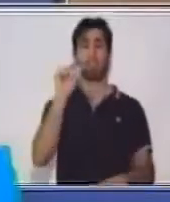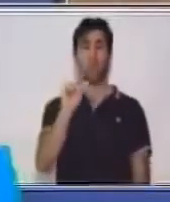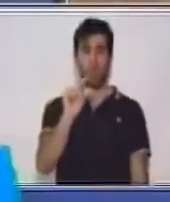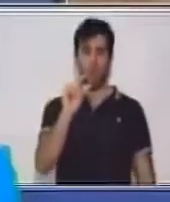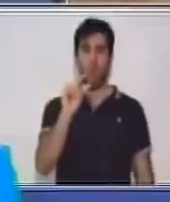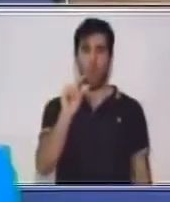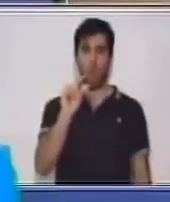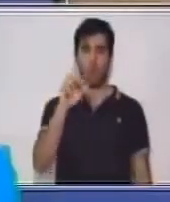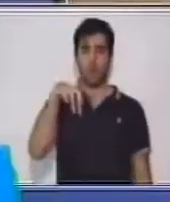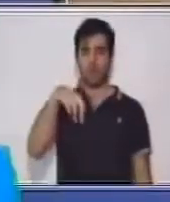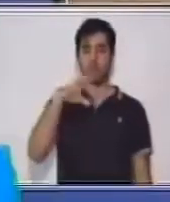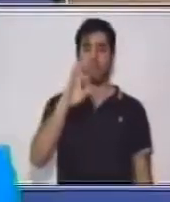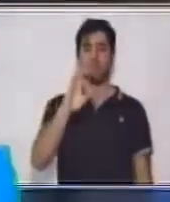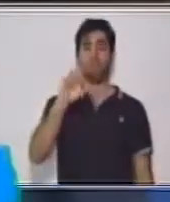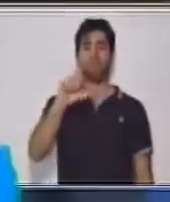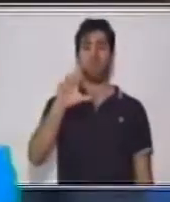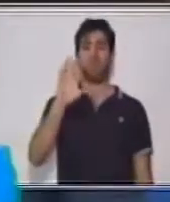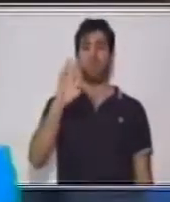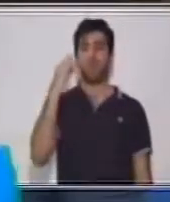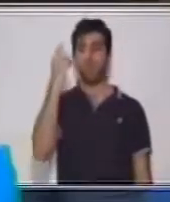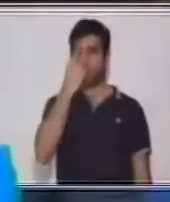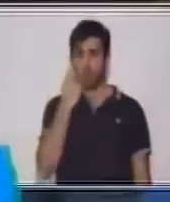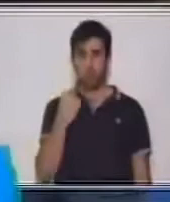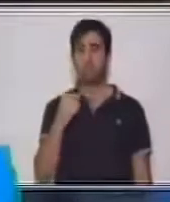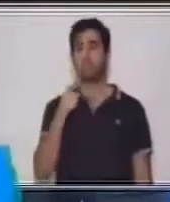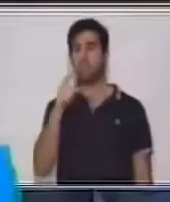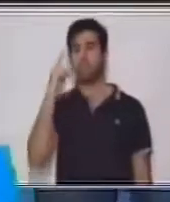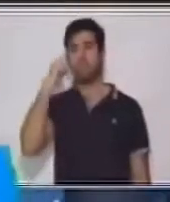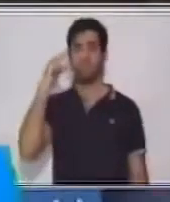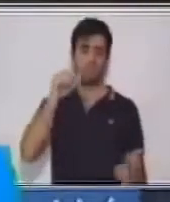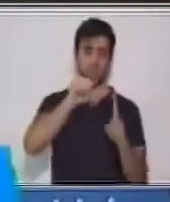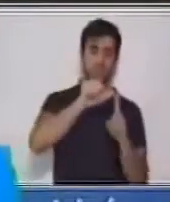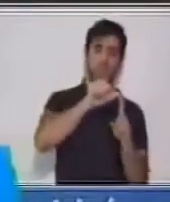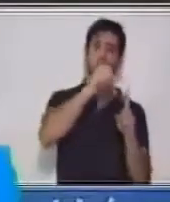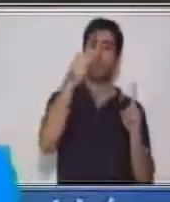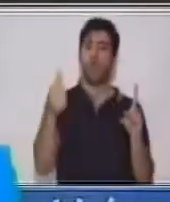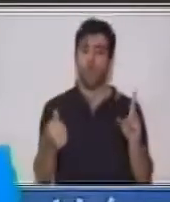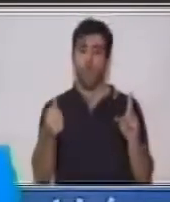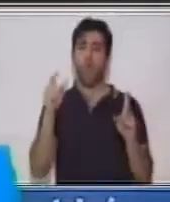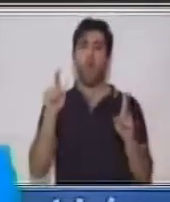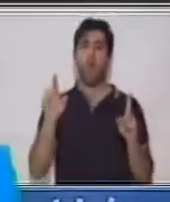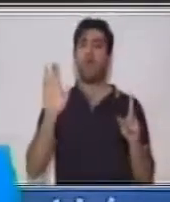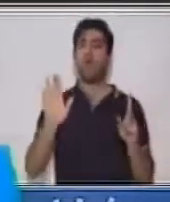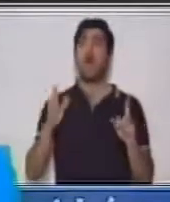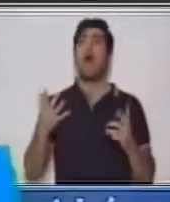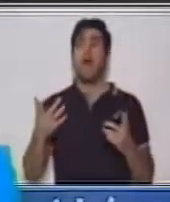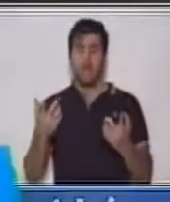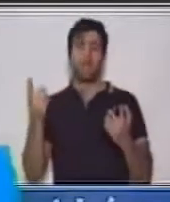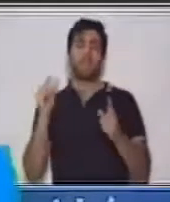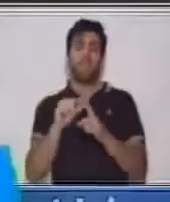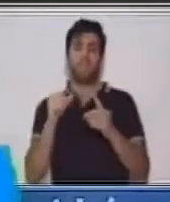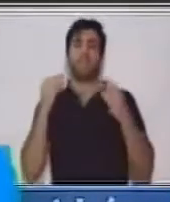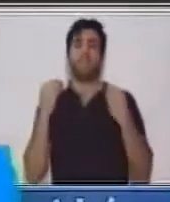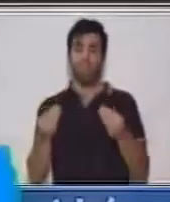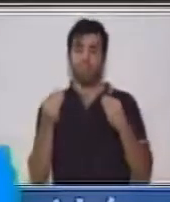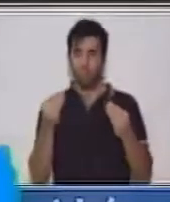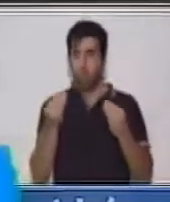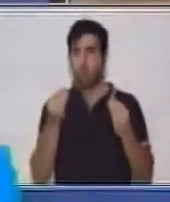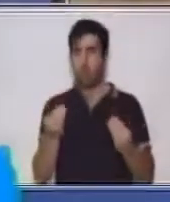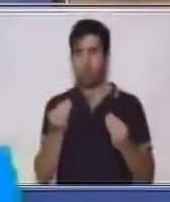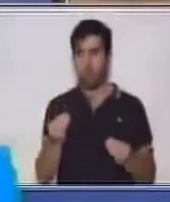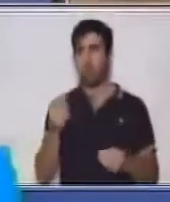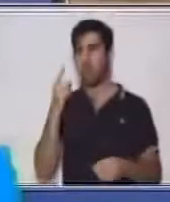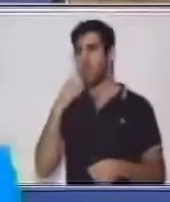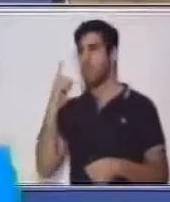pocos? ¿Ya la tienen? Sí, sería muchos. Muy